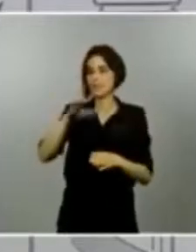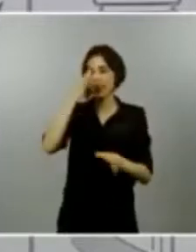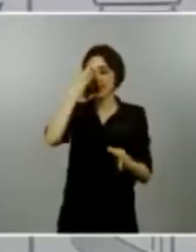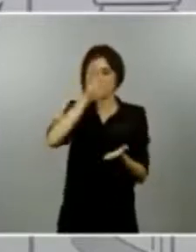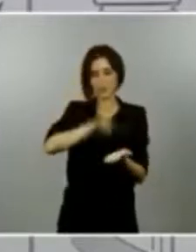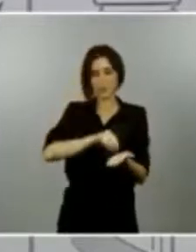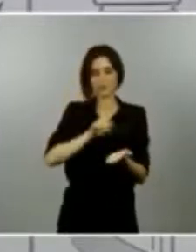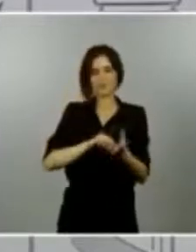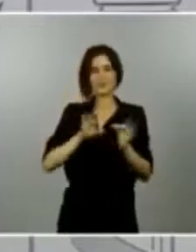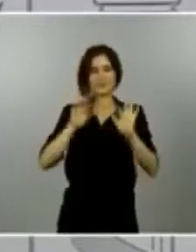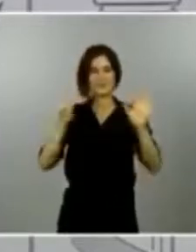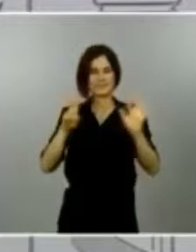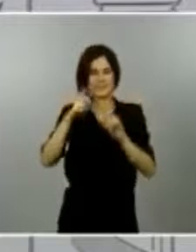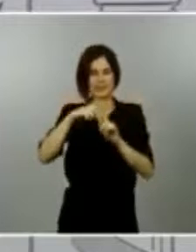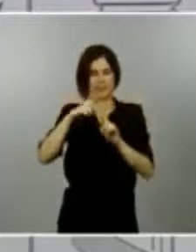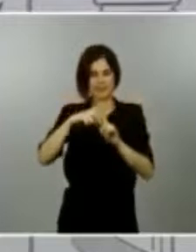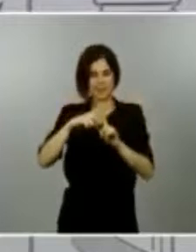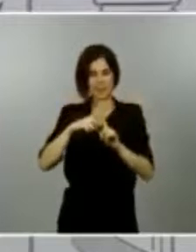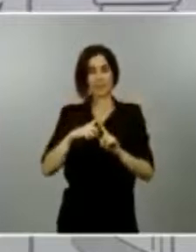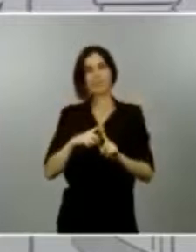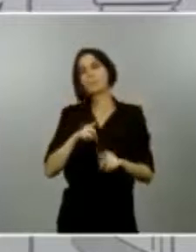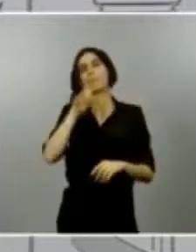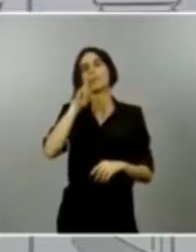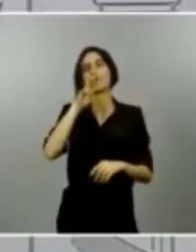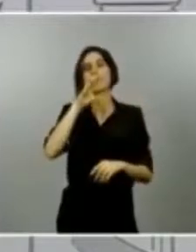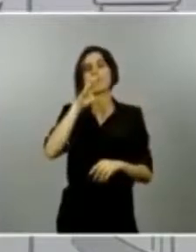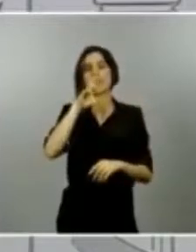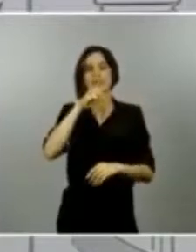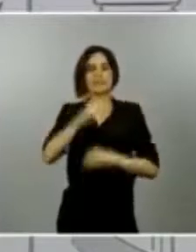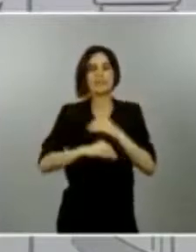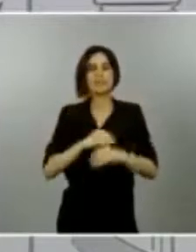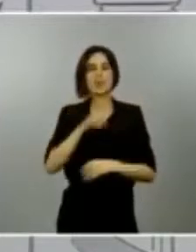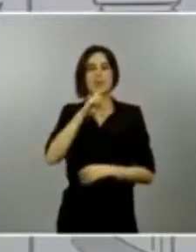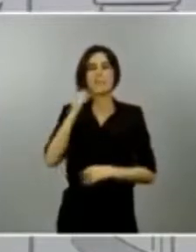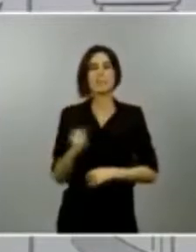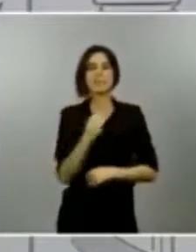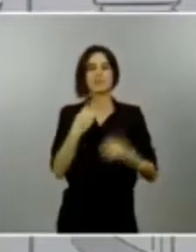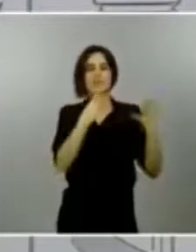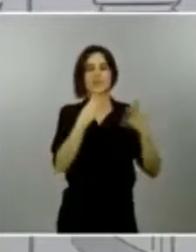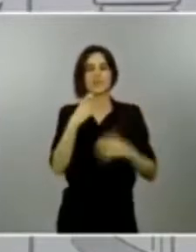de pcr de de pcr realizadas es 1.625.000 211